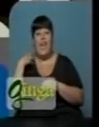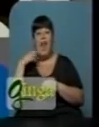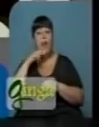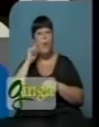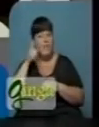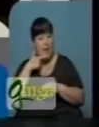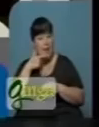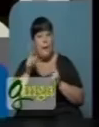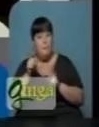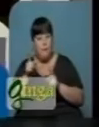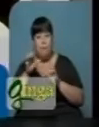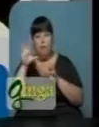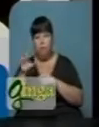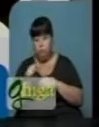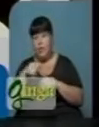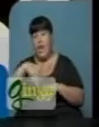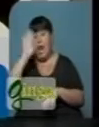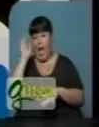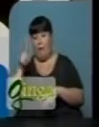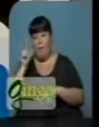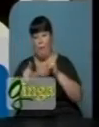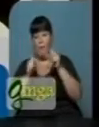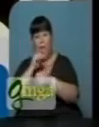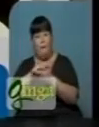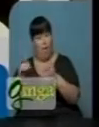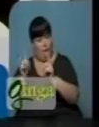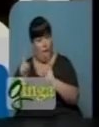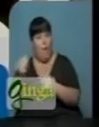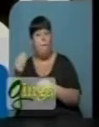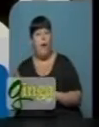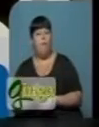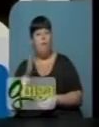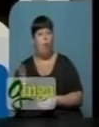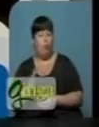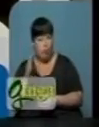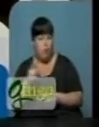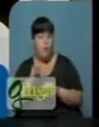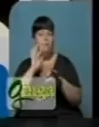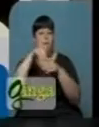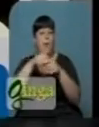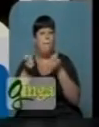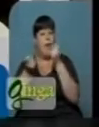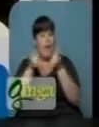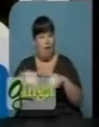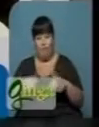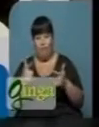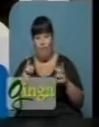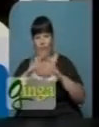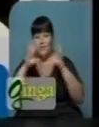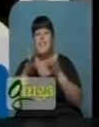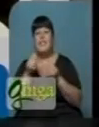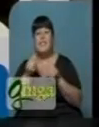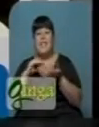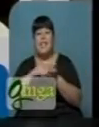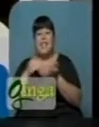donde se quedaría con gran parte de los operarios para producir y entrar a un mercado que hoy no está abarcando que es el